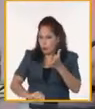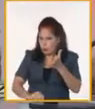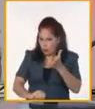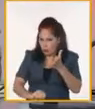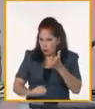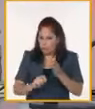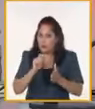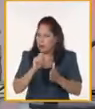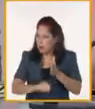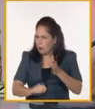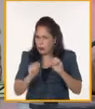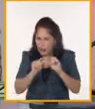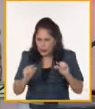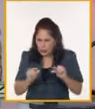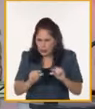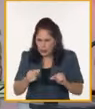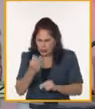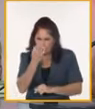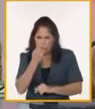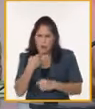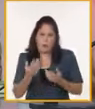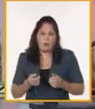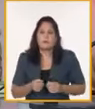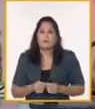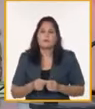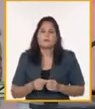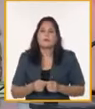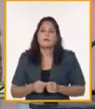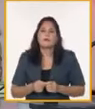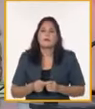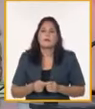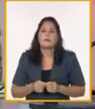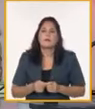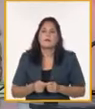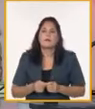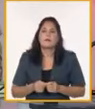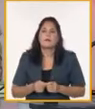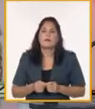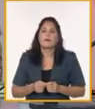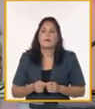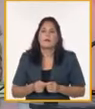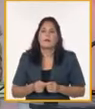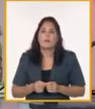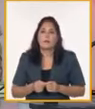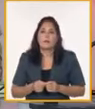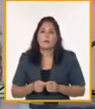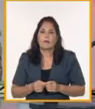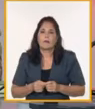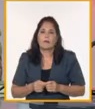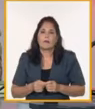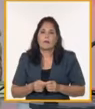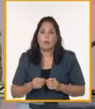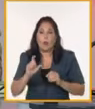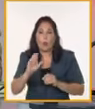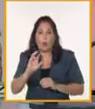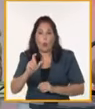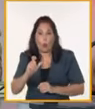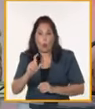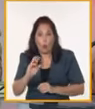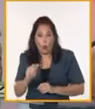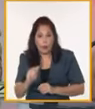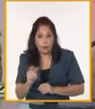trajo ahí marcadas que son importantes es decir Quienes no tengan eh las cuentas Fiscales Quienes no